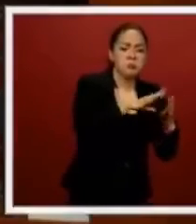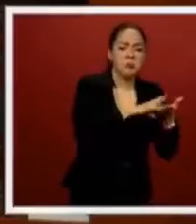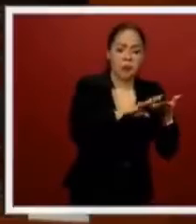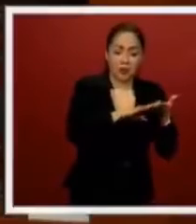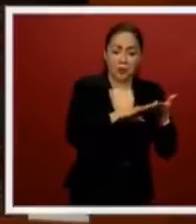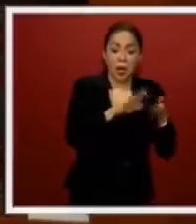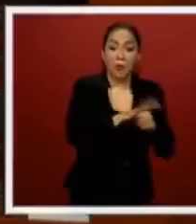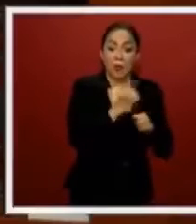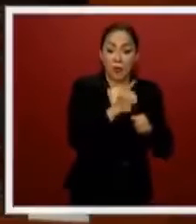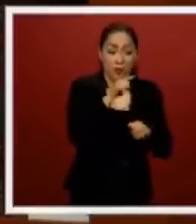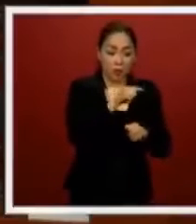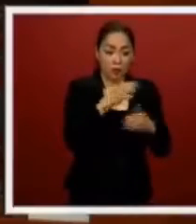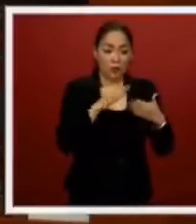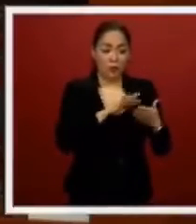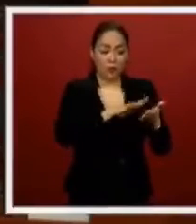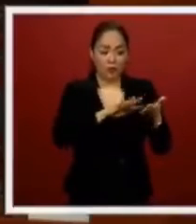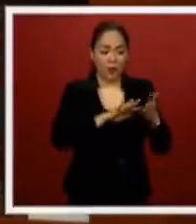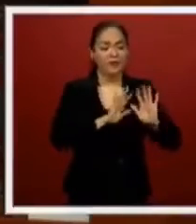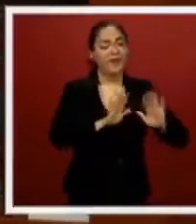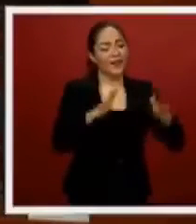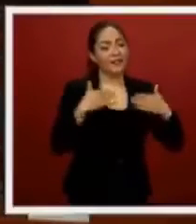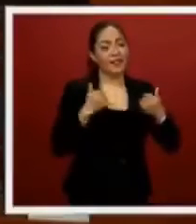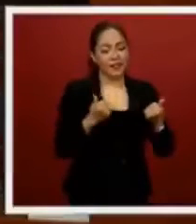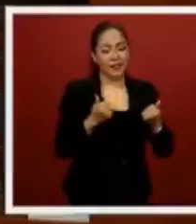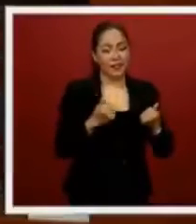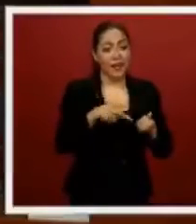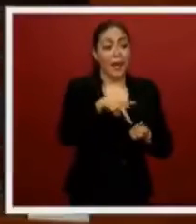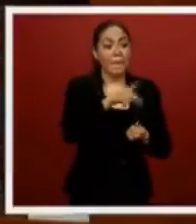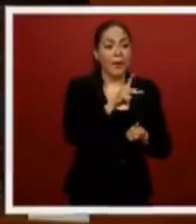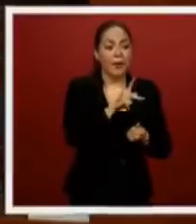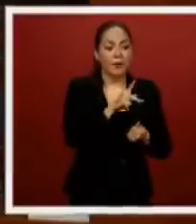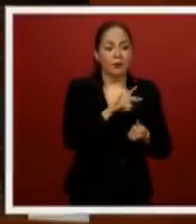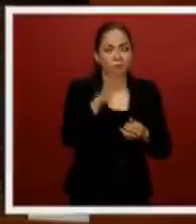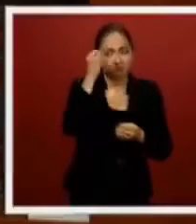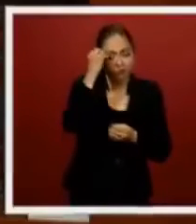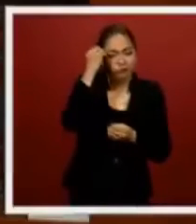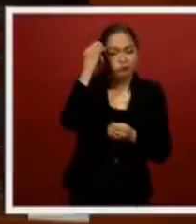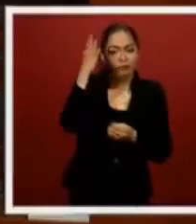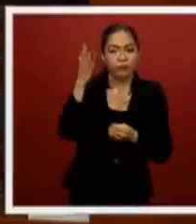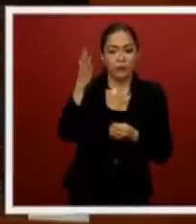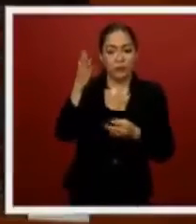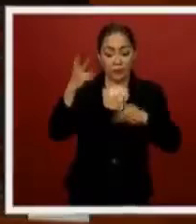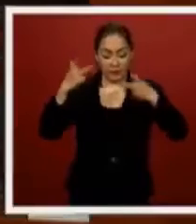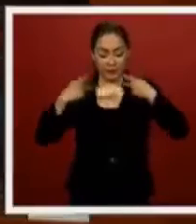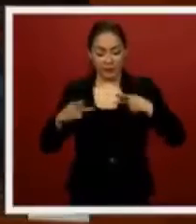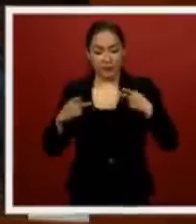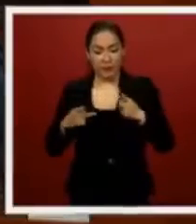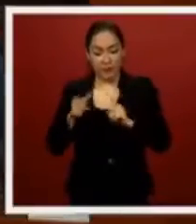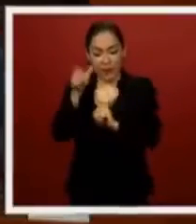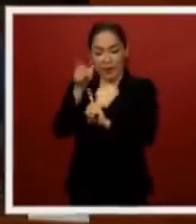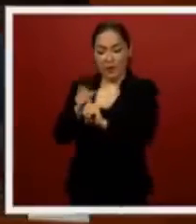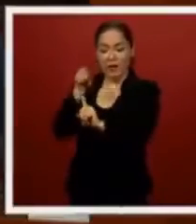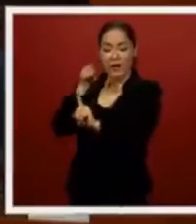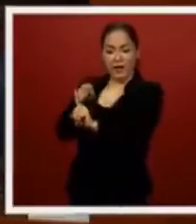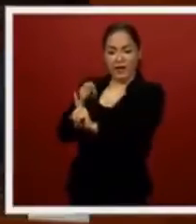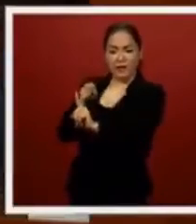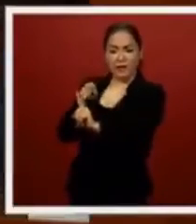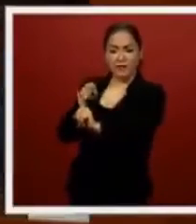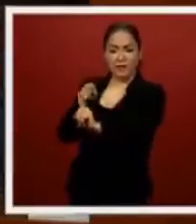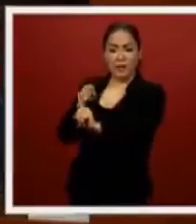leer no comprende nada. Bueno, en cierta forma hay razón, pero se olvidó de que el ser humano es un